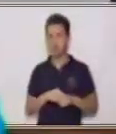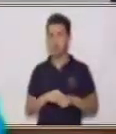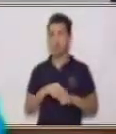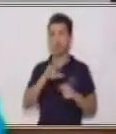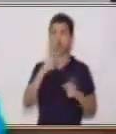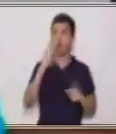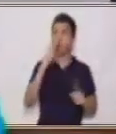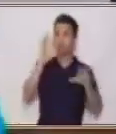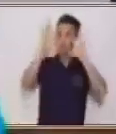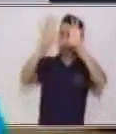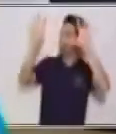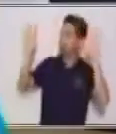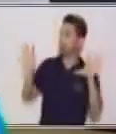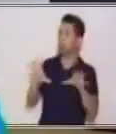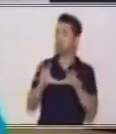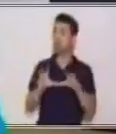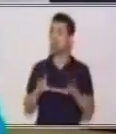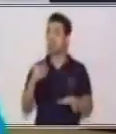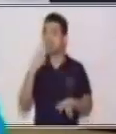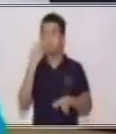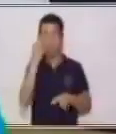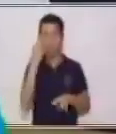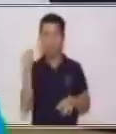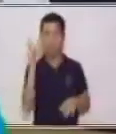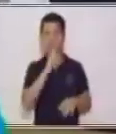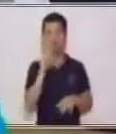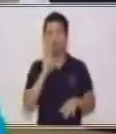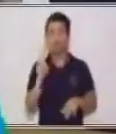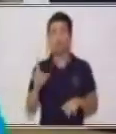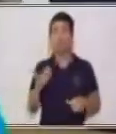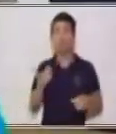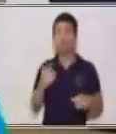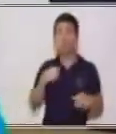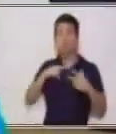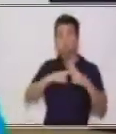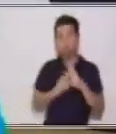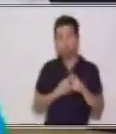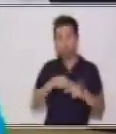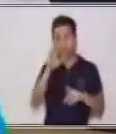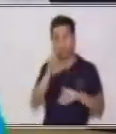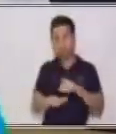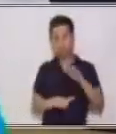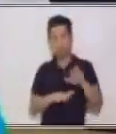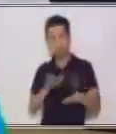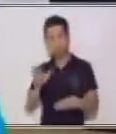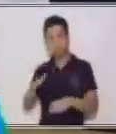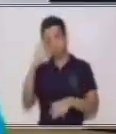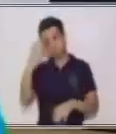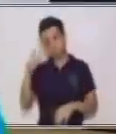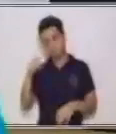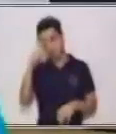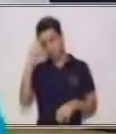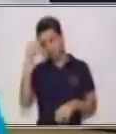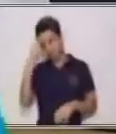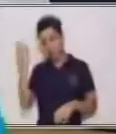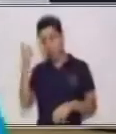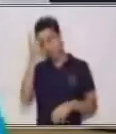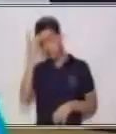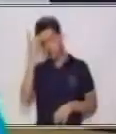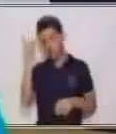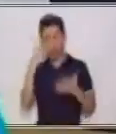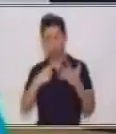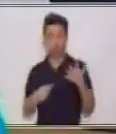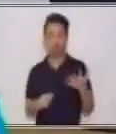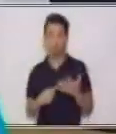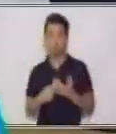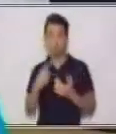organizador gráfico que te marca por dónde puedes trabajar, cómo puedes hacerlo, y si en dado caso no te recuerdas de algo,